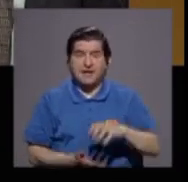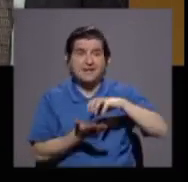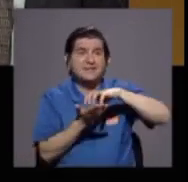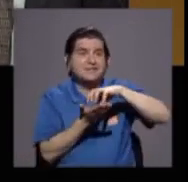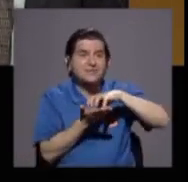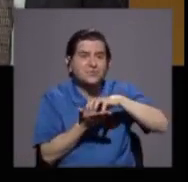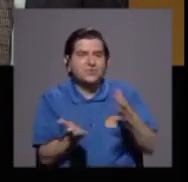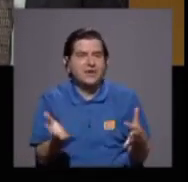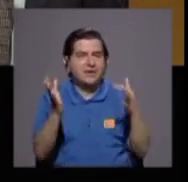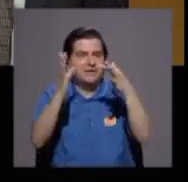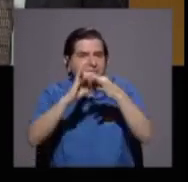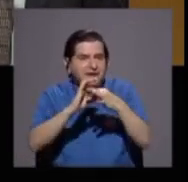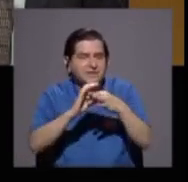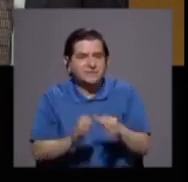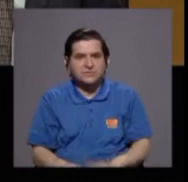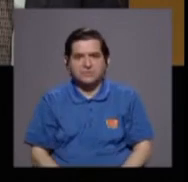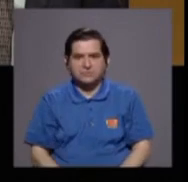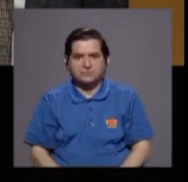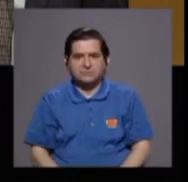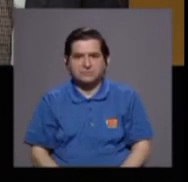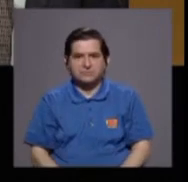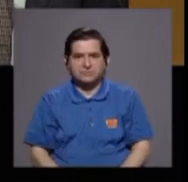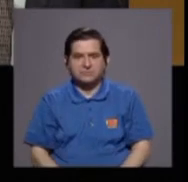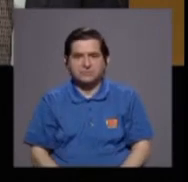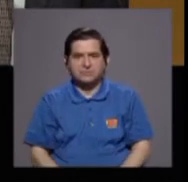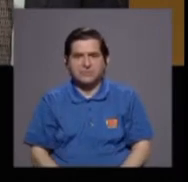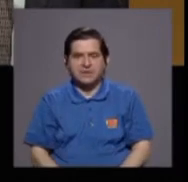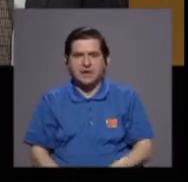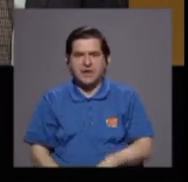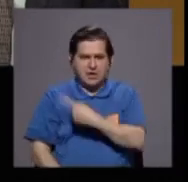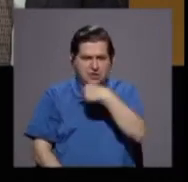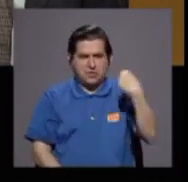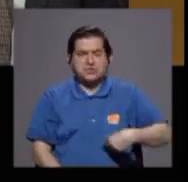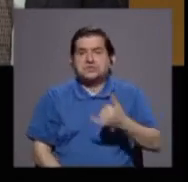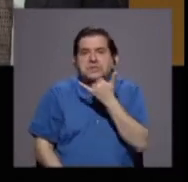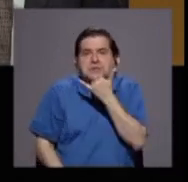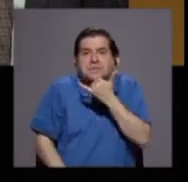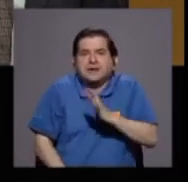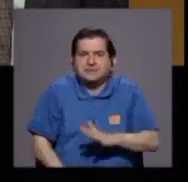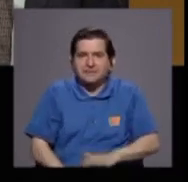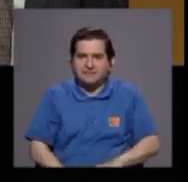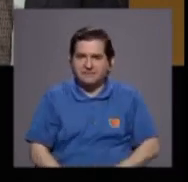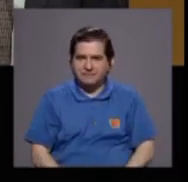incertidumbre con qué pasará con China